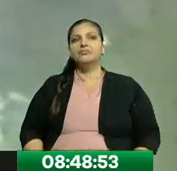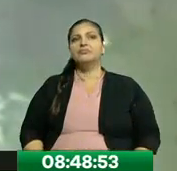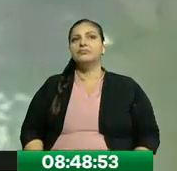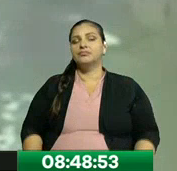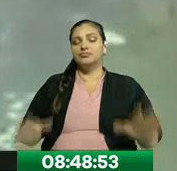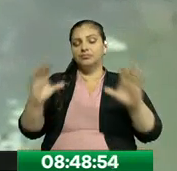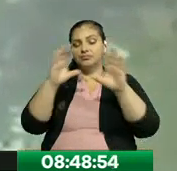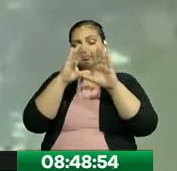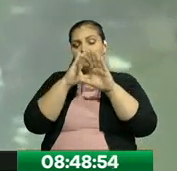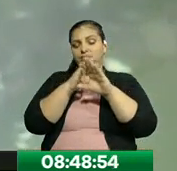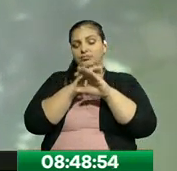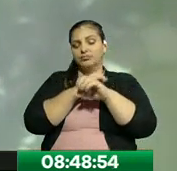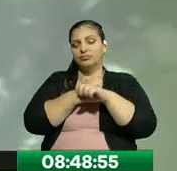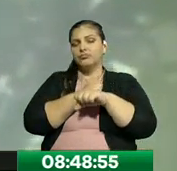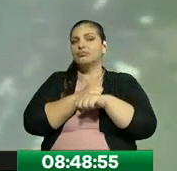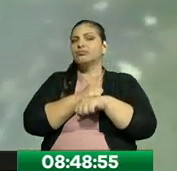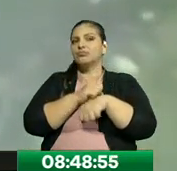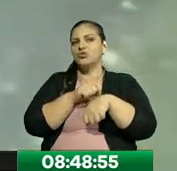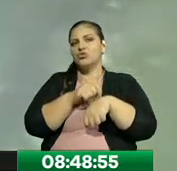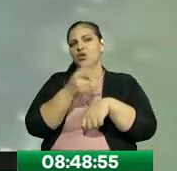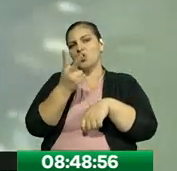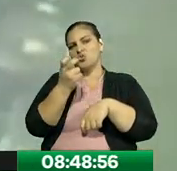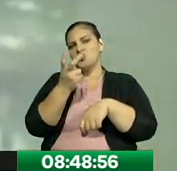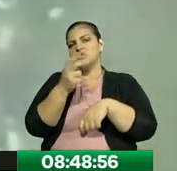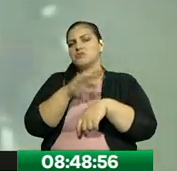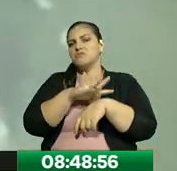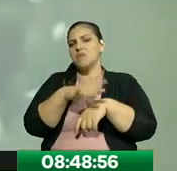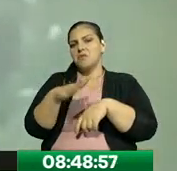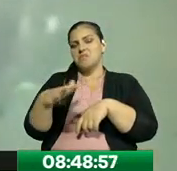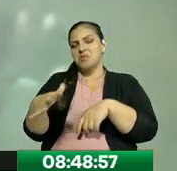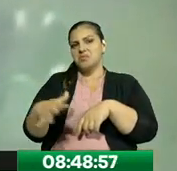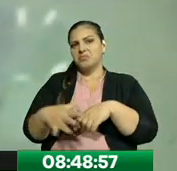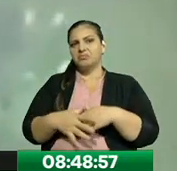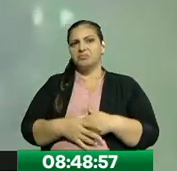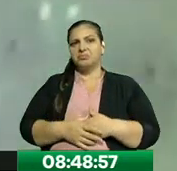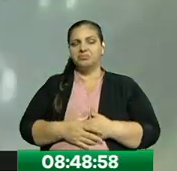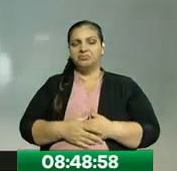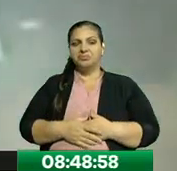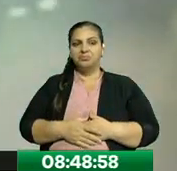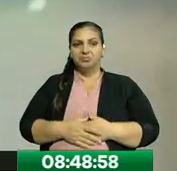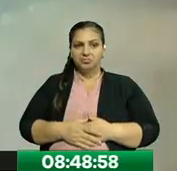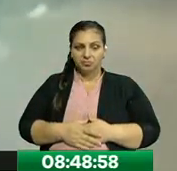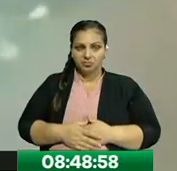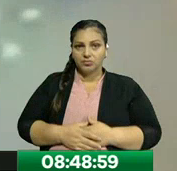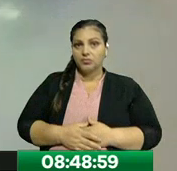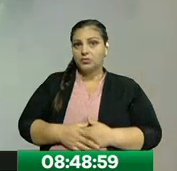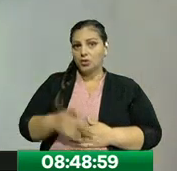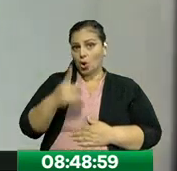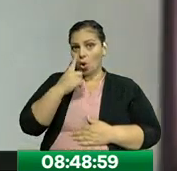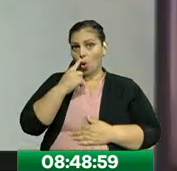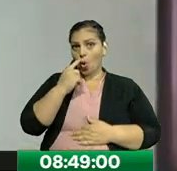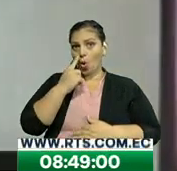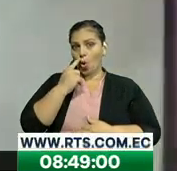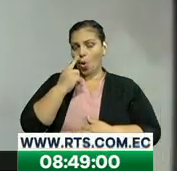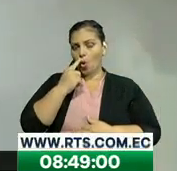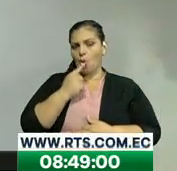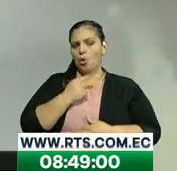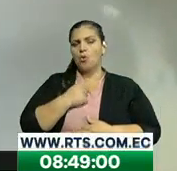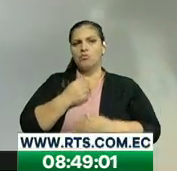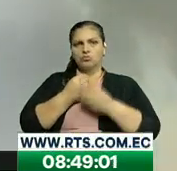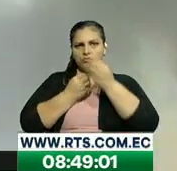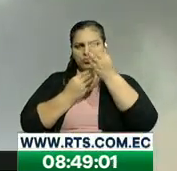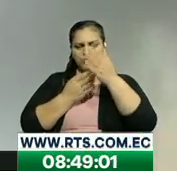de la medianoche en la Sexta y Ayacucho, suroeste de Guayaquil. Tuve la intuición de querer salir a ver la moto. Yo presentía que la moto no estaba